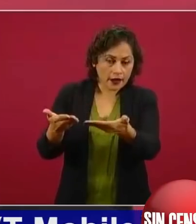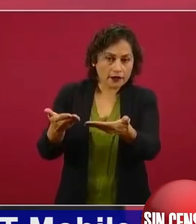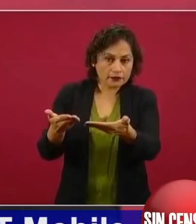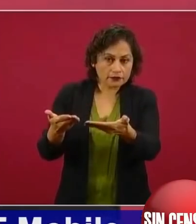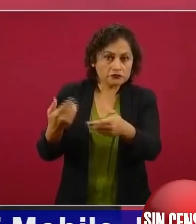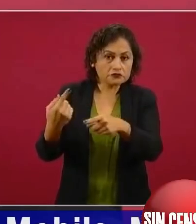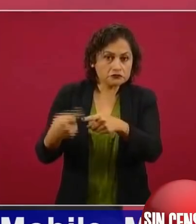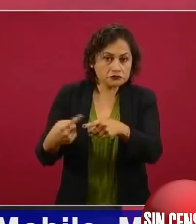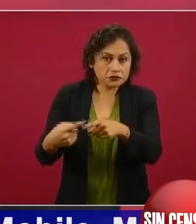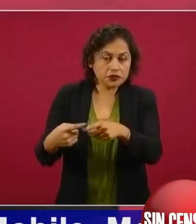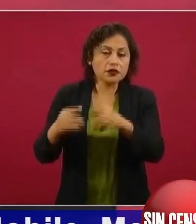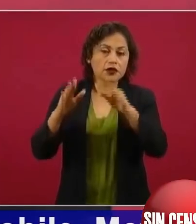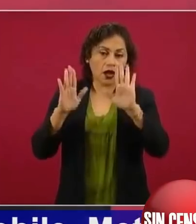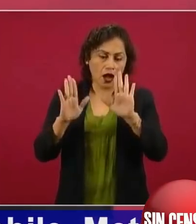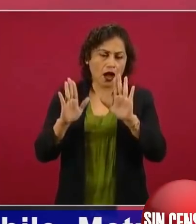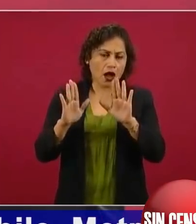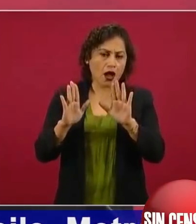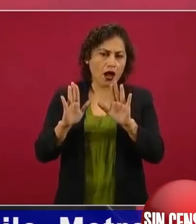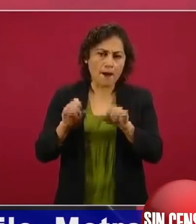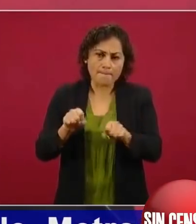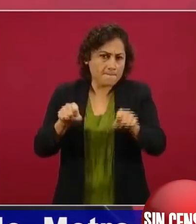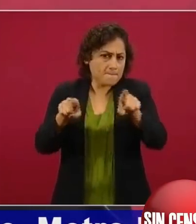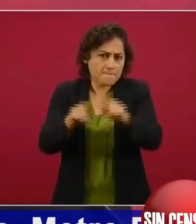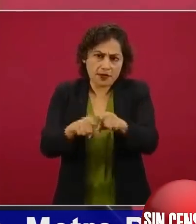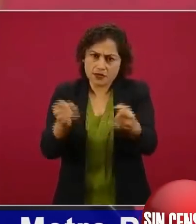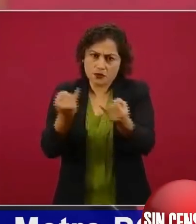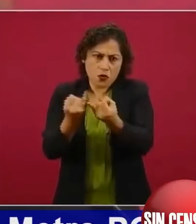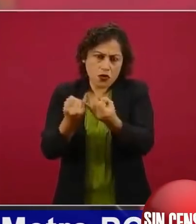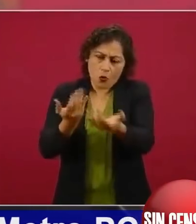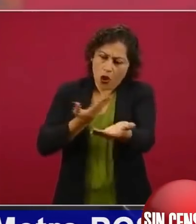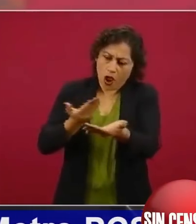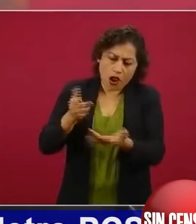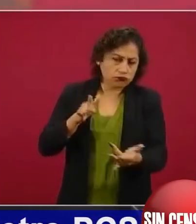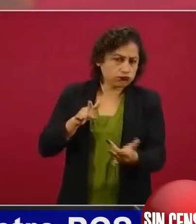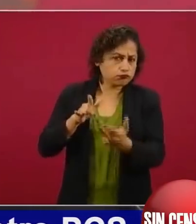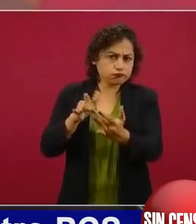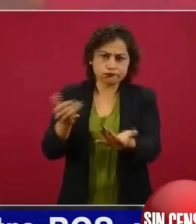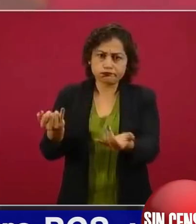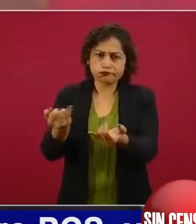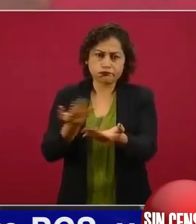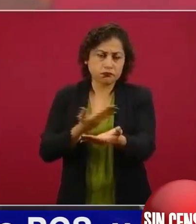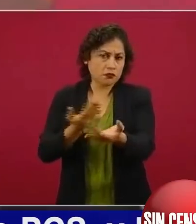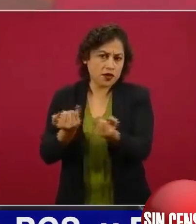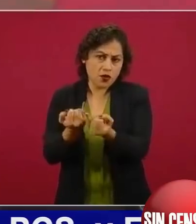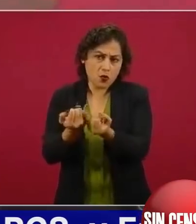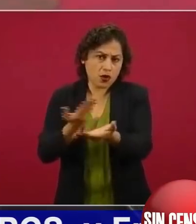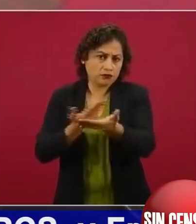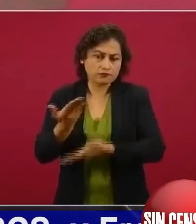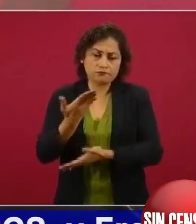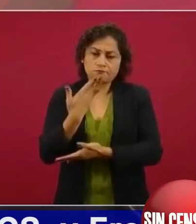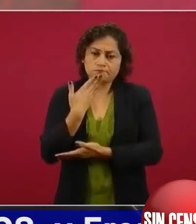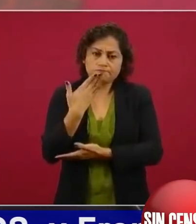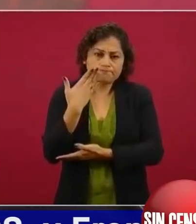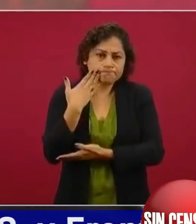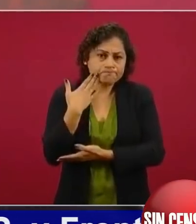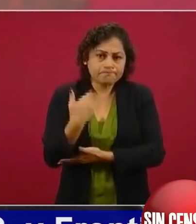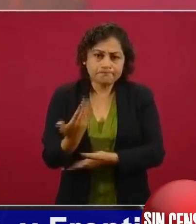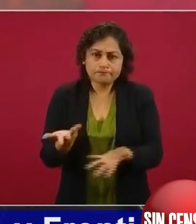mantenga con nosotros, porque lo deseamos, una buena relación. En su momento vamos